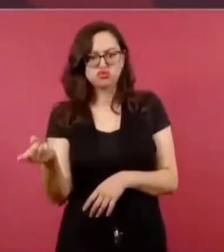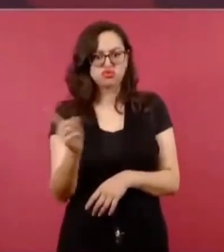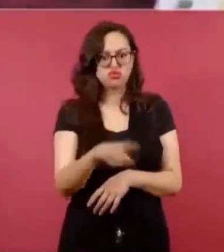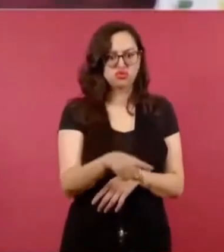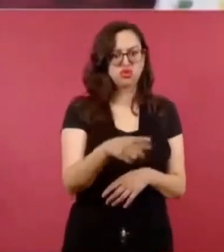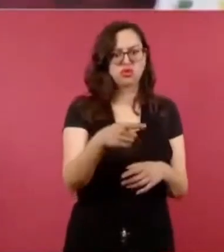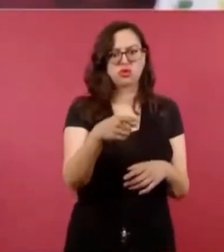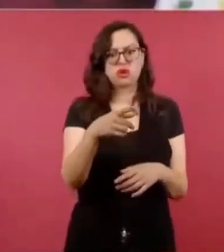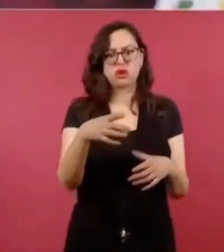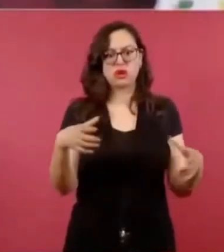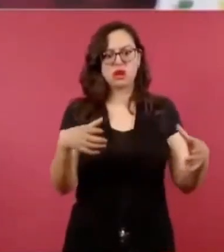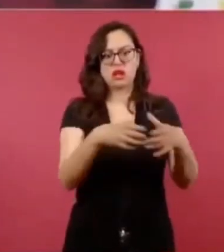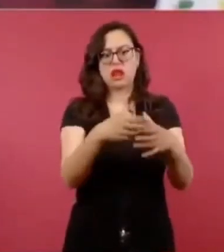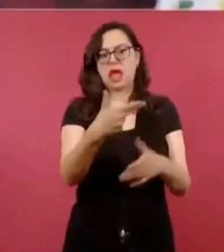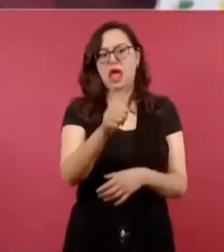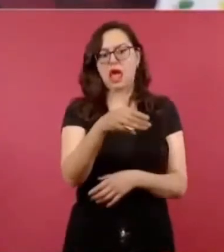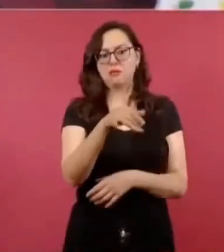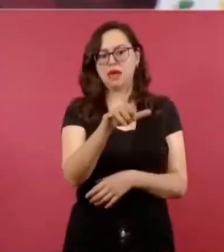de la organización Hamás.